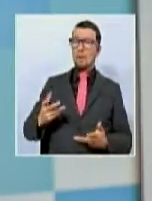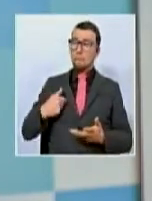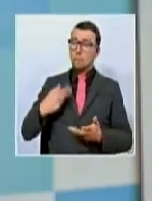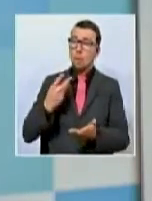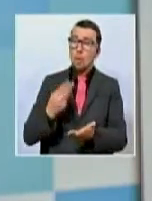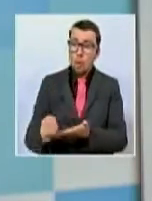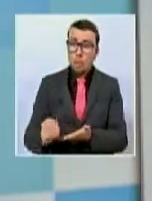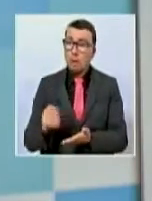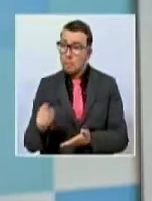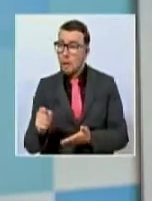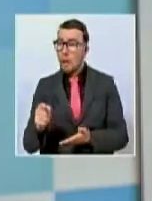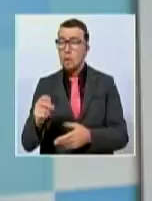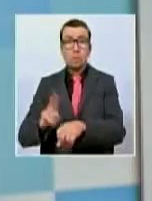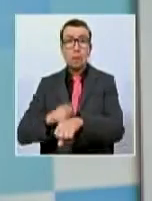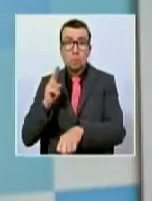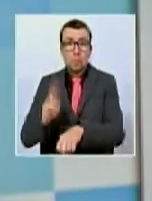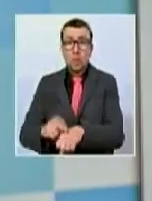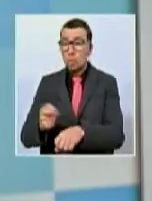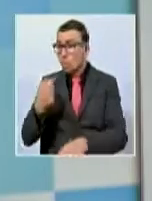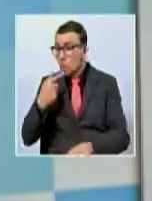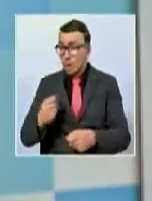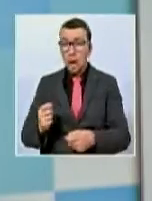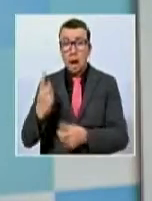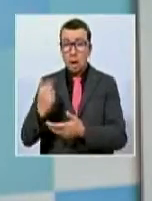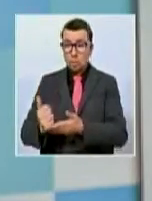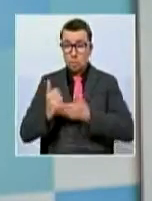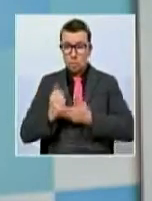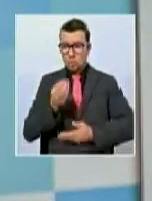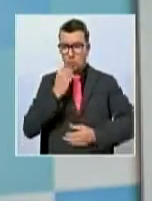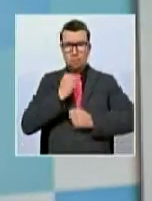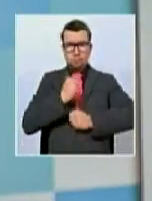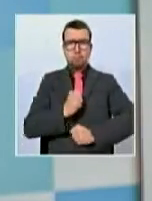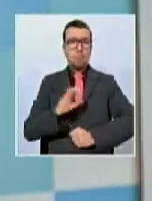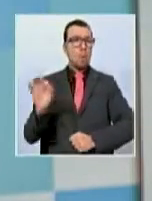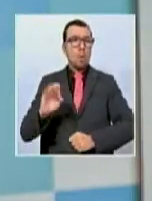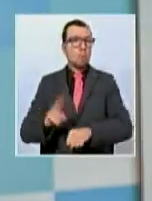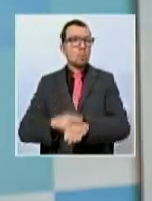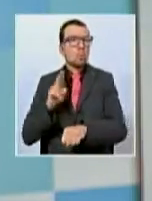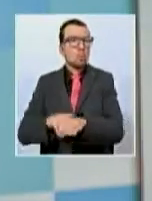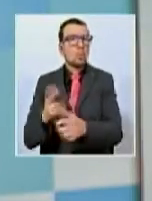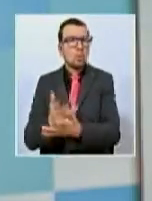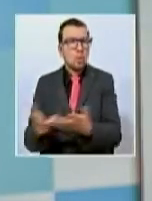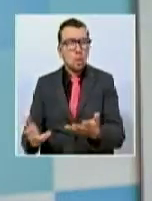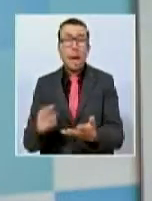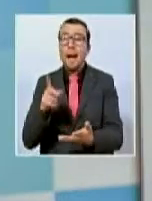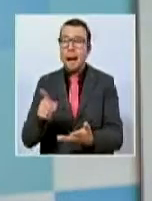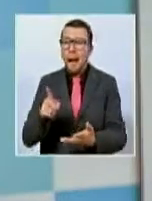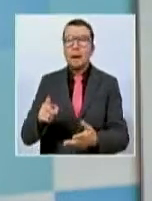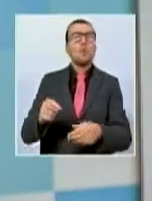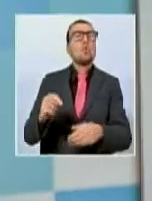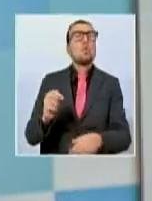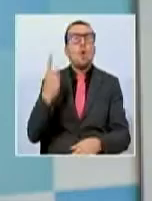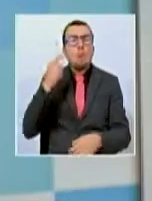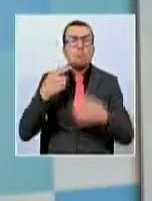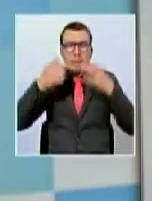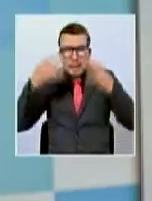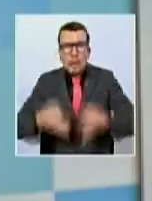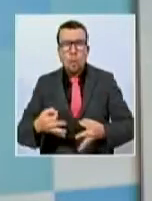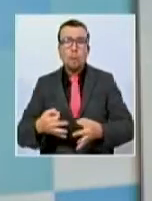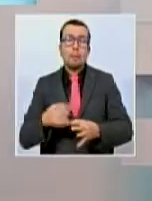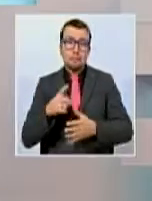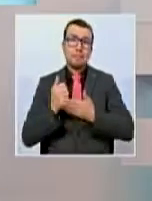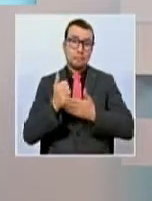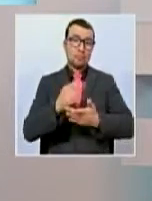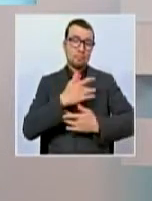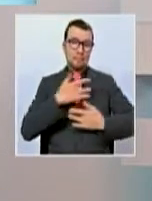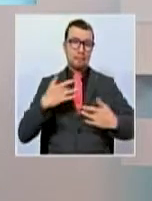compra de un producto natural o nutricional o homeopático que realmente le brinde a usted una seguridad en su salud. Bueno,